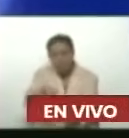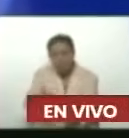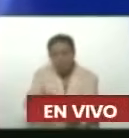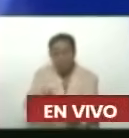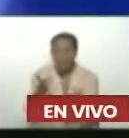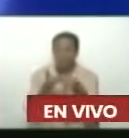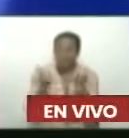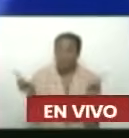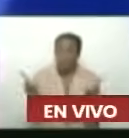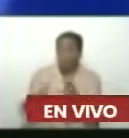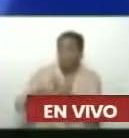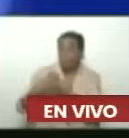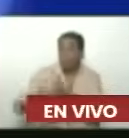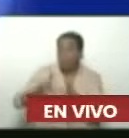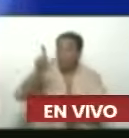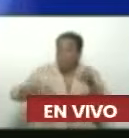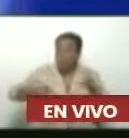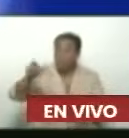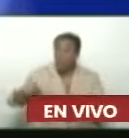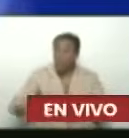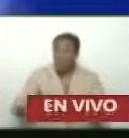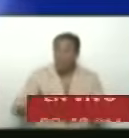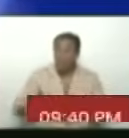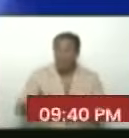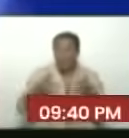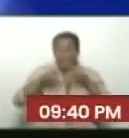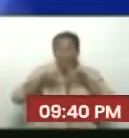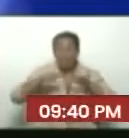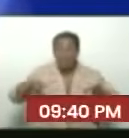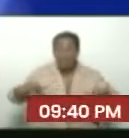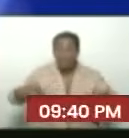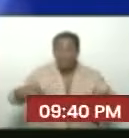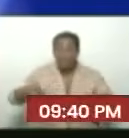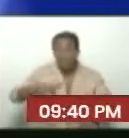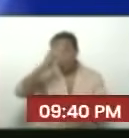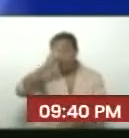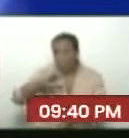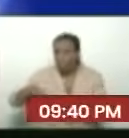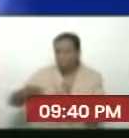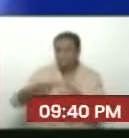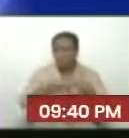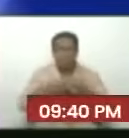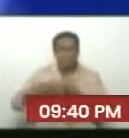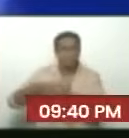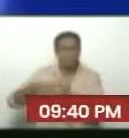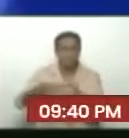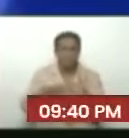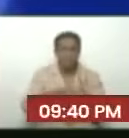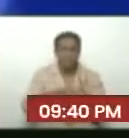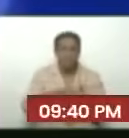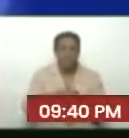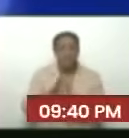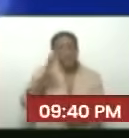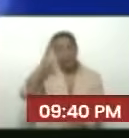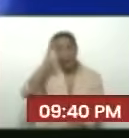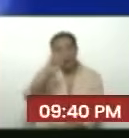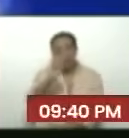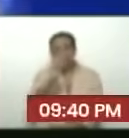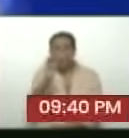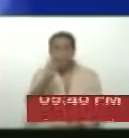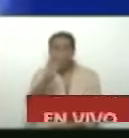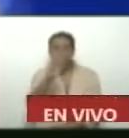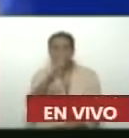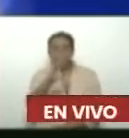la democracia, los derechos humanos, la diversidad y el cooperativismo. En ese marco es que intentamos que